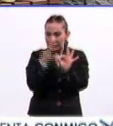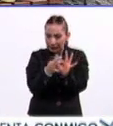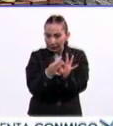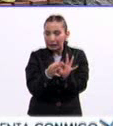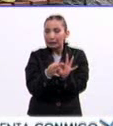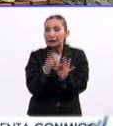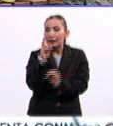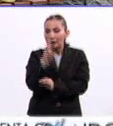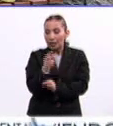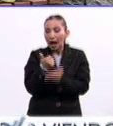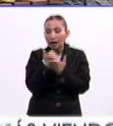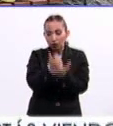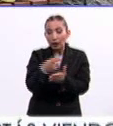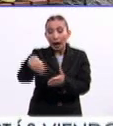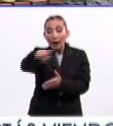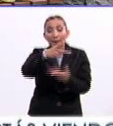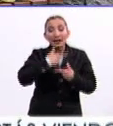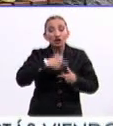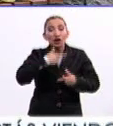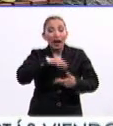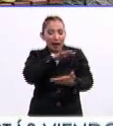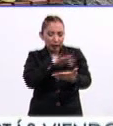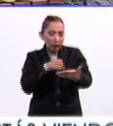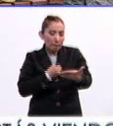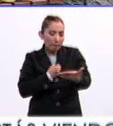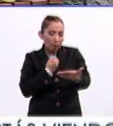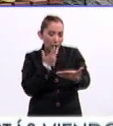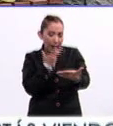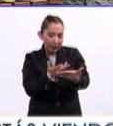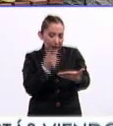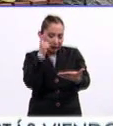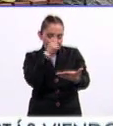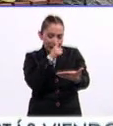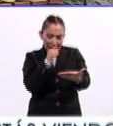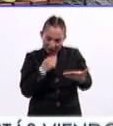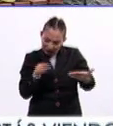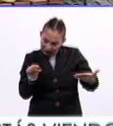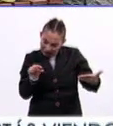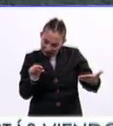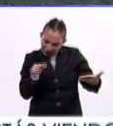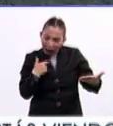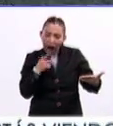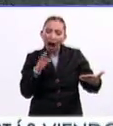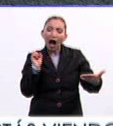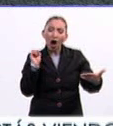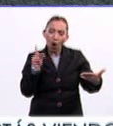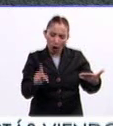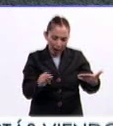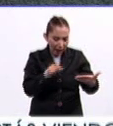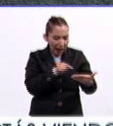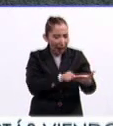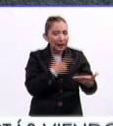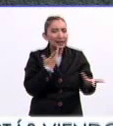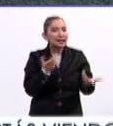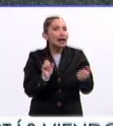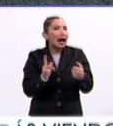los lectores a entender los poemas más complicados de Sor Juana, que resuelva los problemas más urgentes, ¿no?